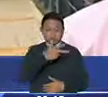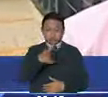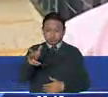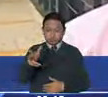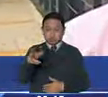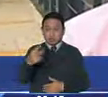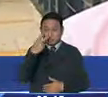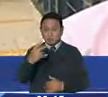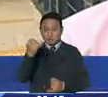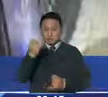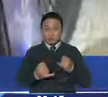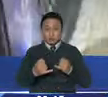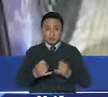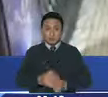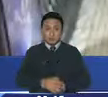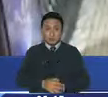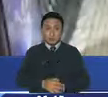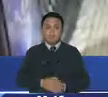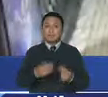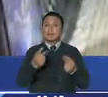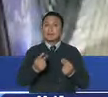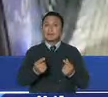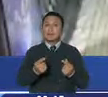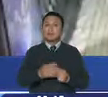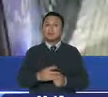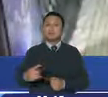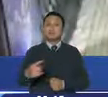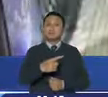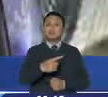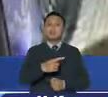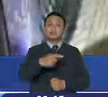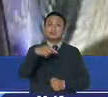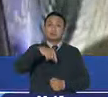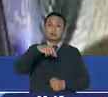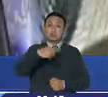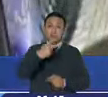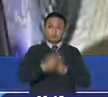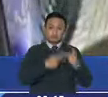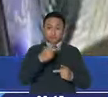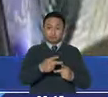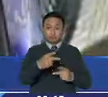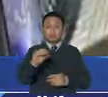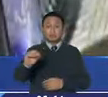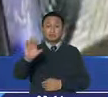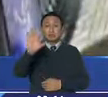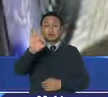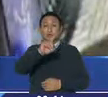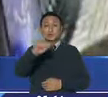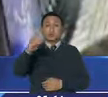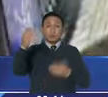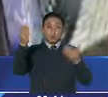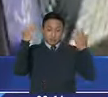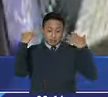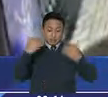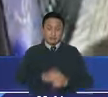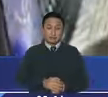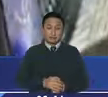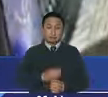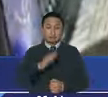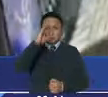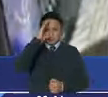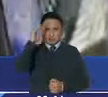últimos segundos de la acción. Inmediatamente, como digo, pues se activó el protocolo, se comunicó al EQ911 Guayaquil y la